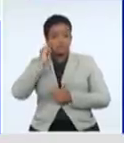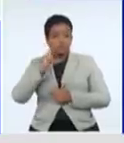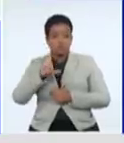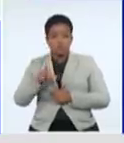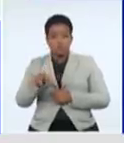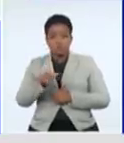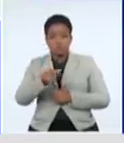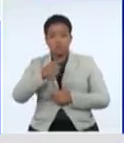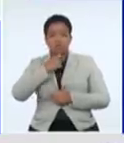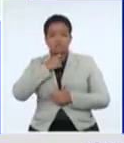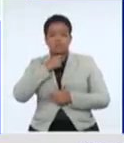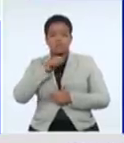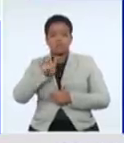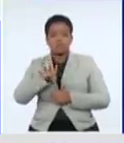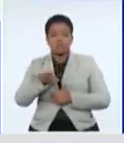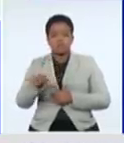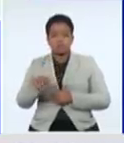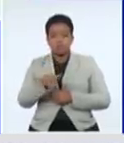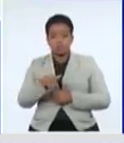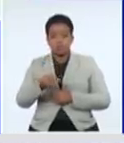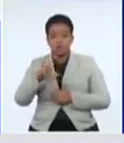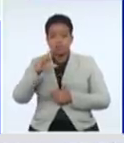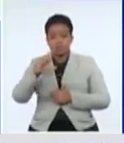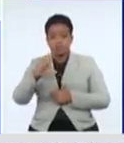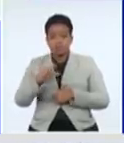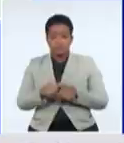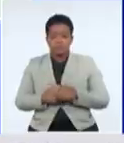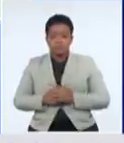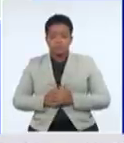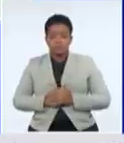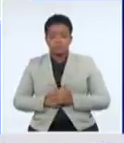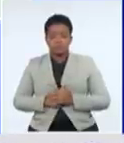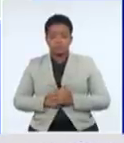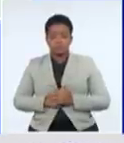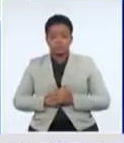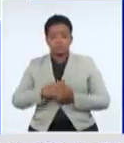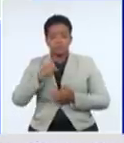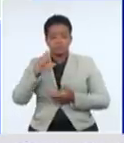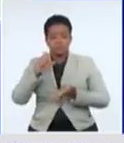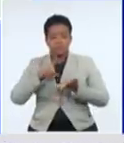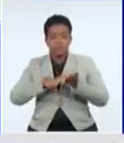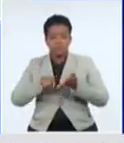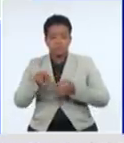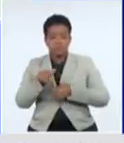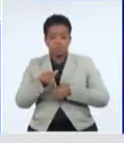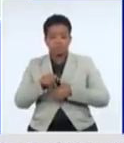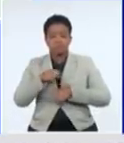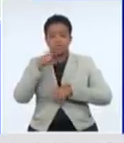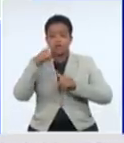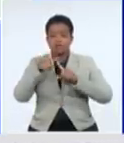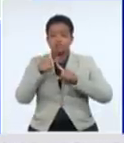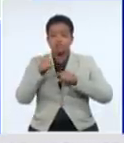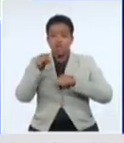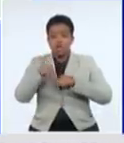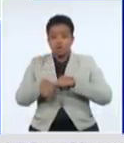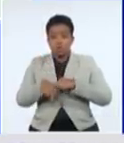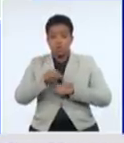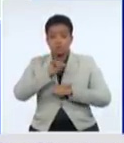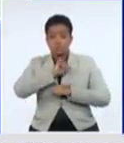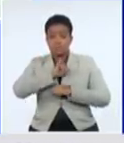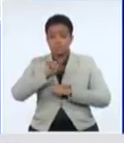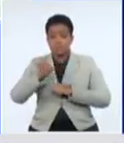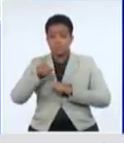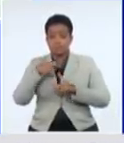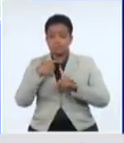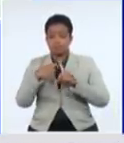que el municipio de Carlos Manuel de Céspedes. Las Tunas hoy con 66 casos